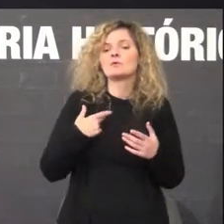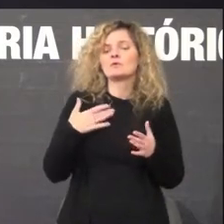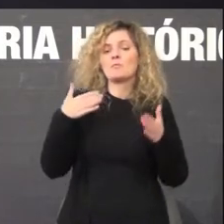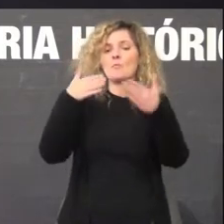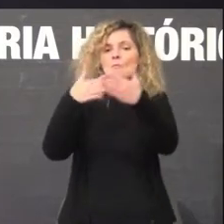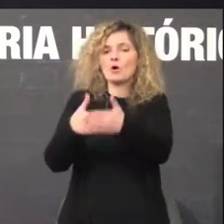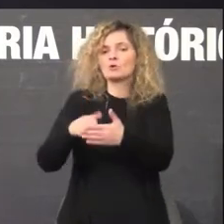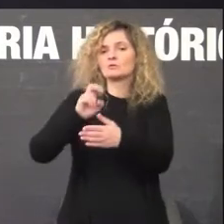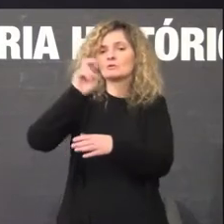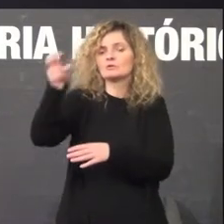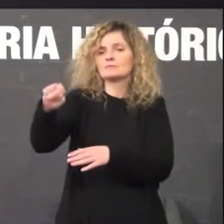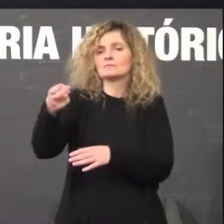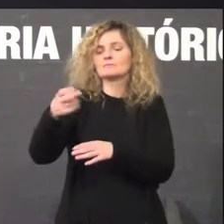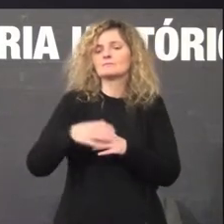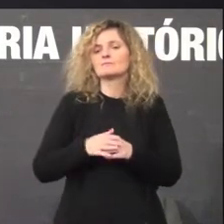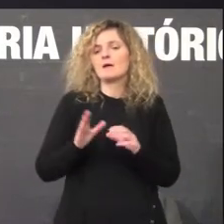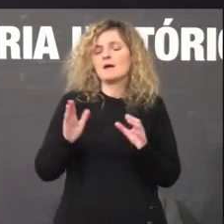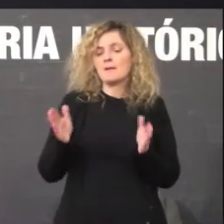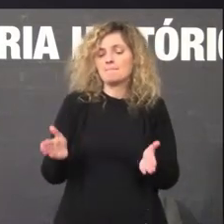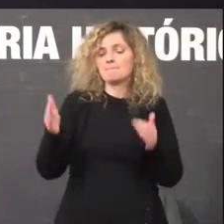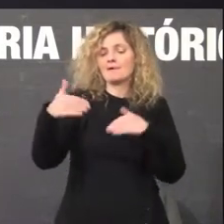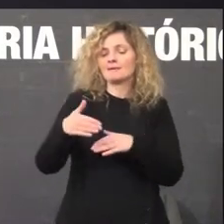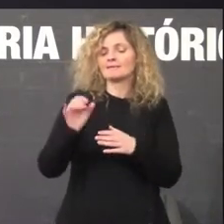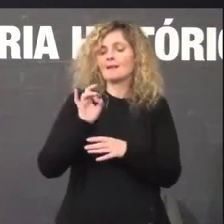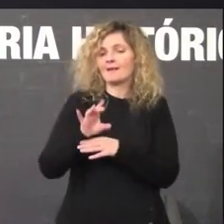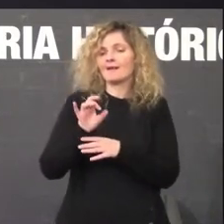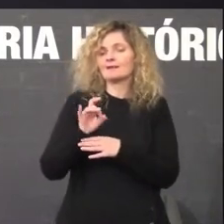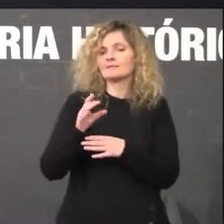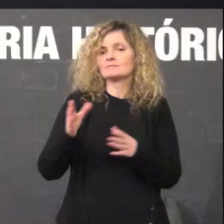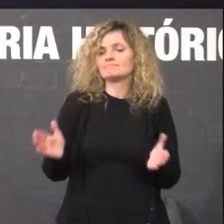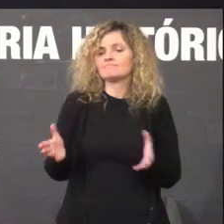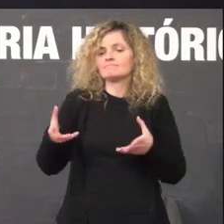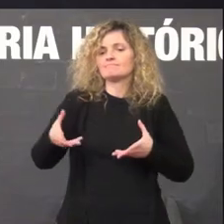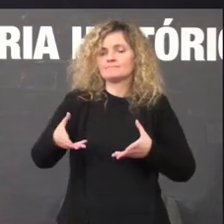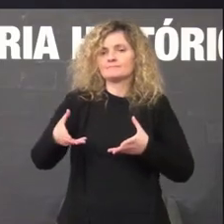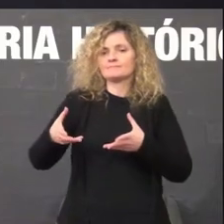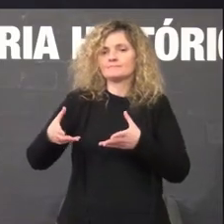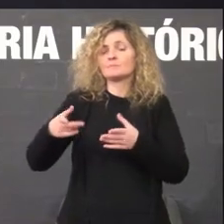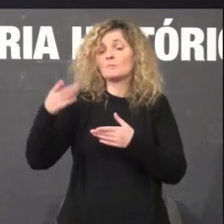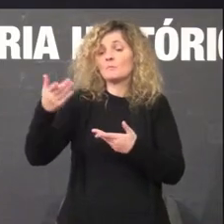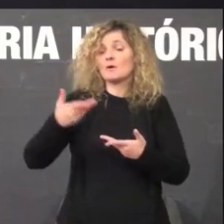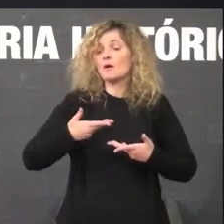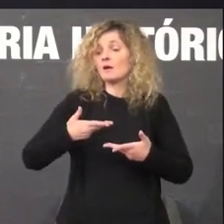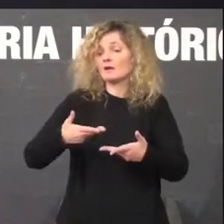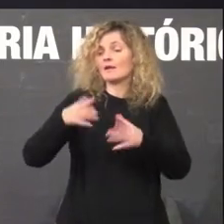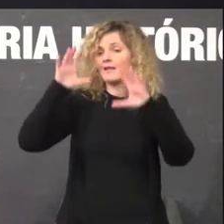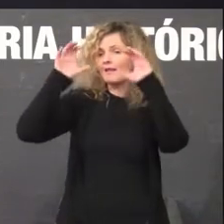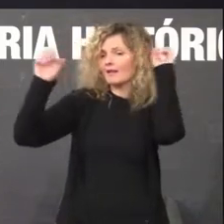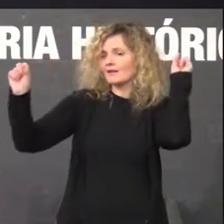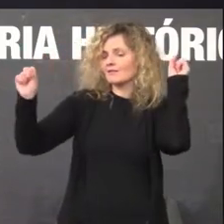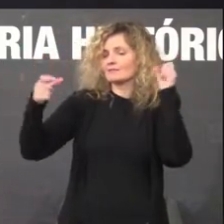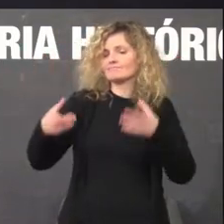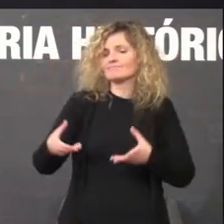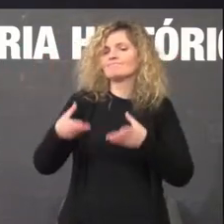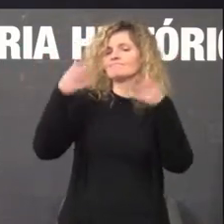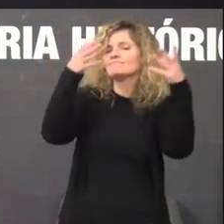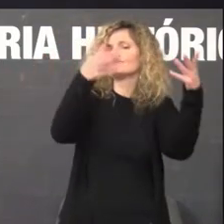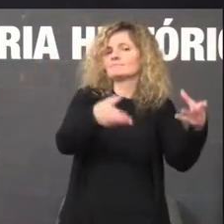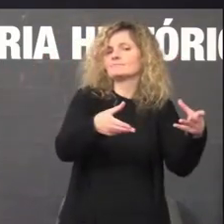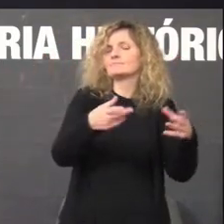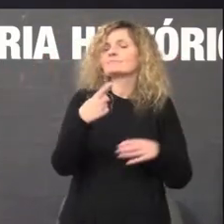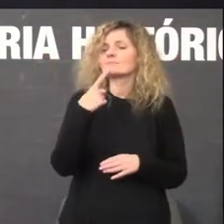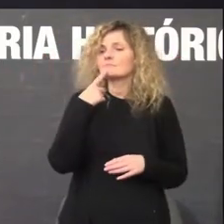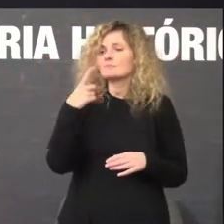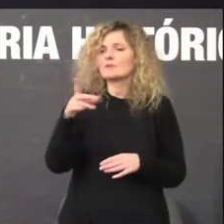puerto, coge ese paquete de cartas y cuando le recibe alguien de la embajada, le da ese paquete de cartas y le